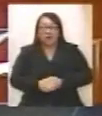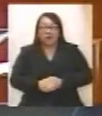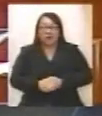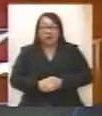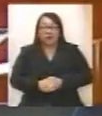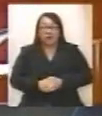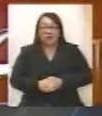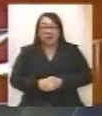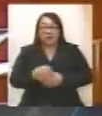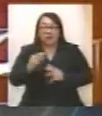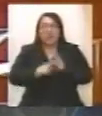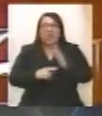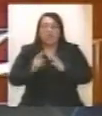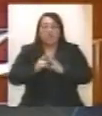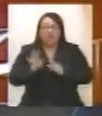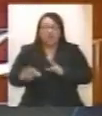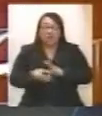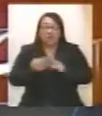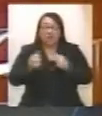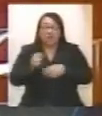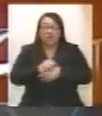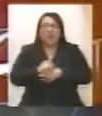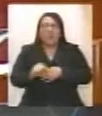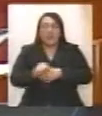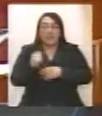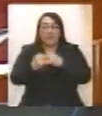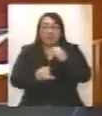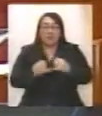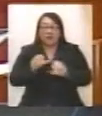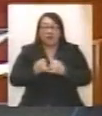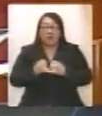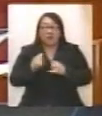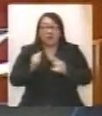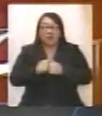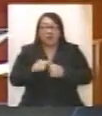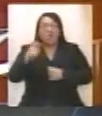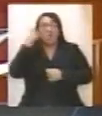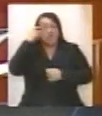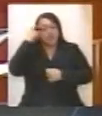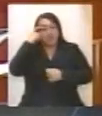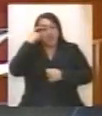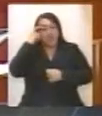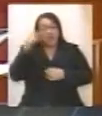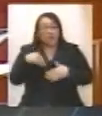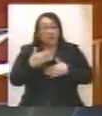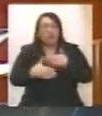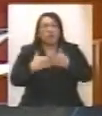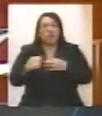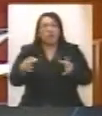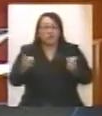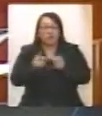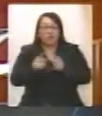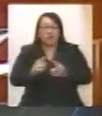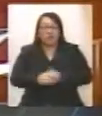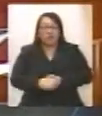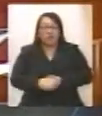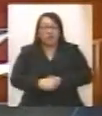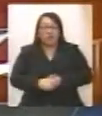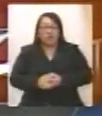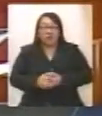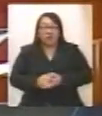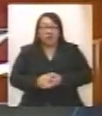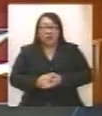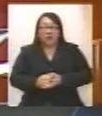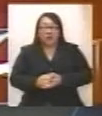El reglamento recogerá buenas prácticas internacionales y considerará procedimientos simplificados en la